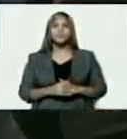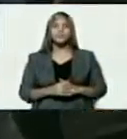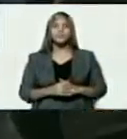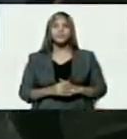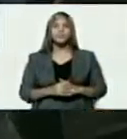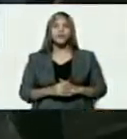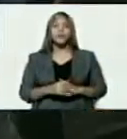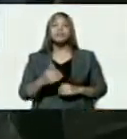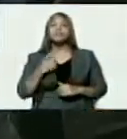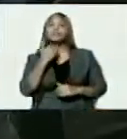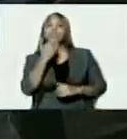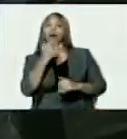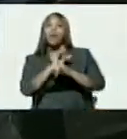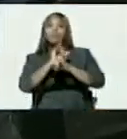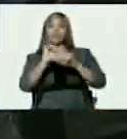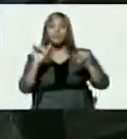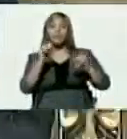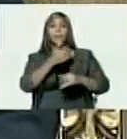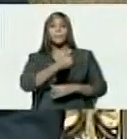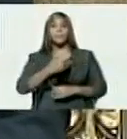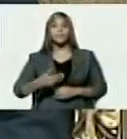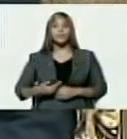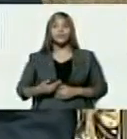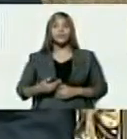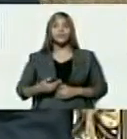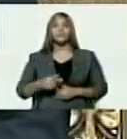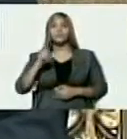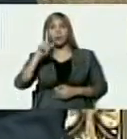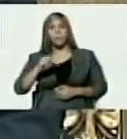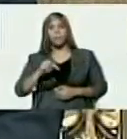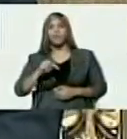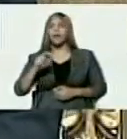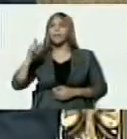Para concluir, señor presidente, señores diputados,